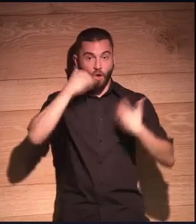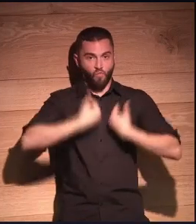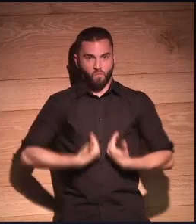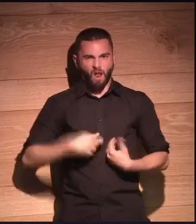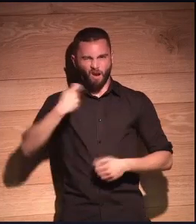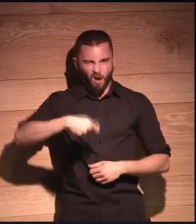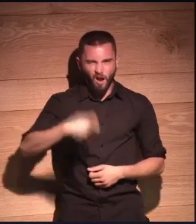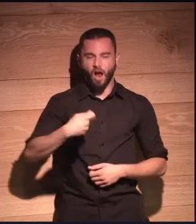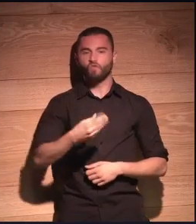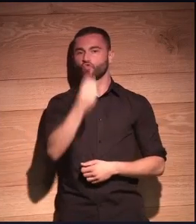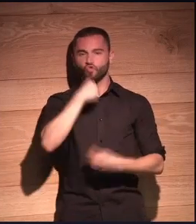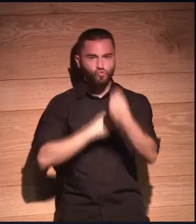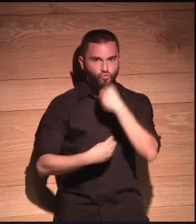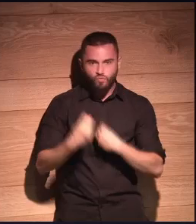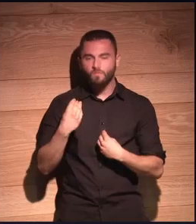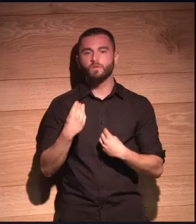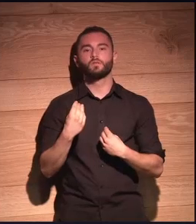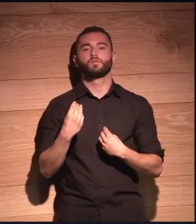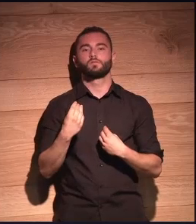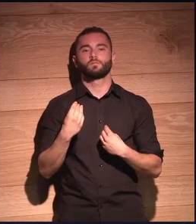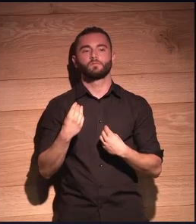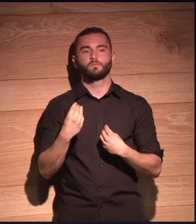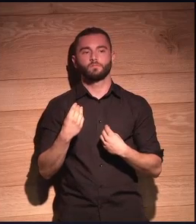son caros, consumen comida,